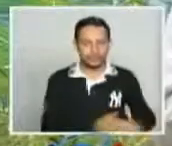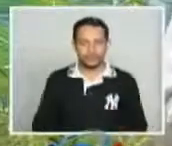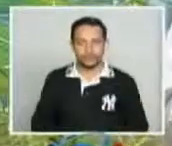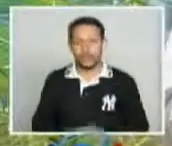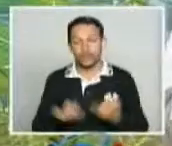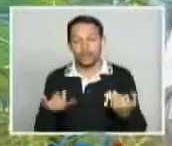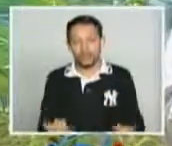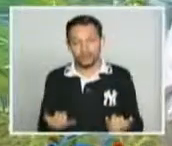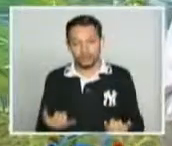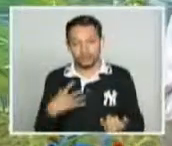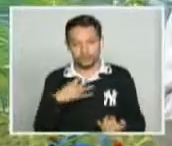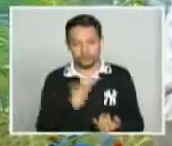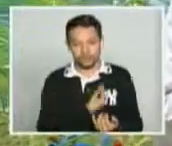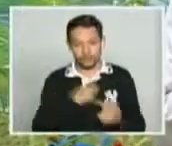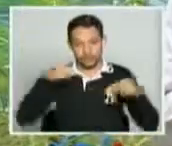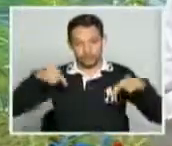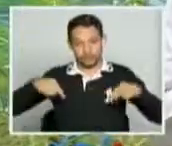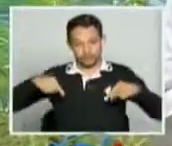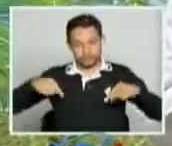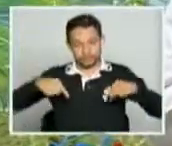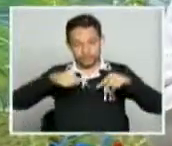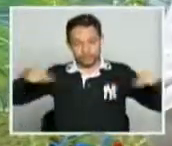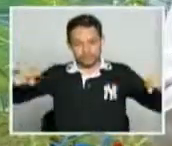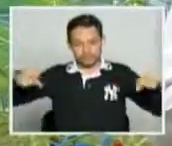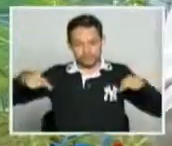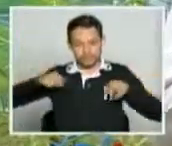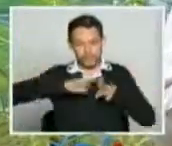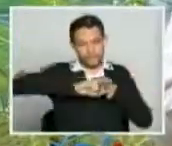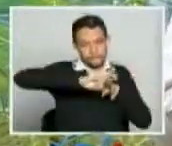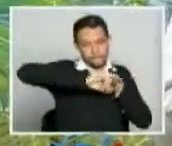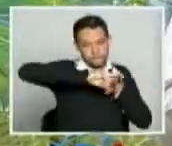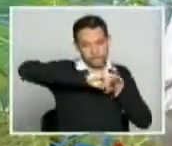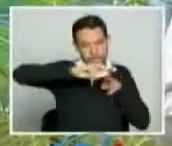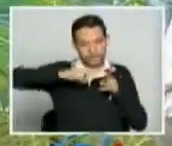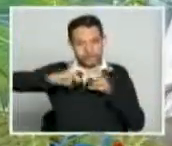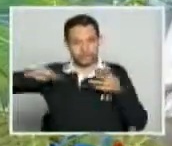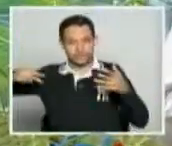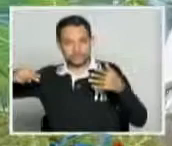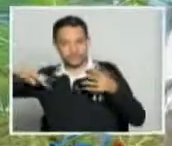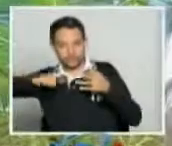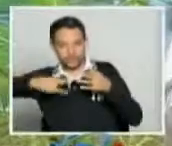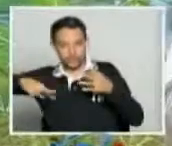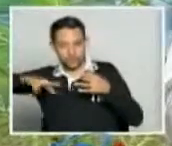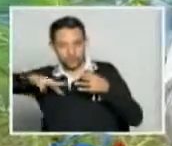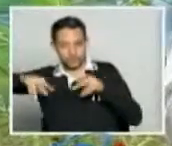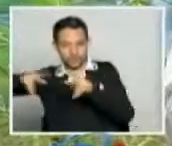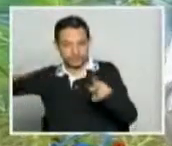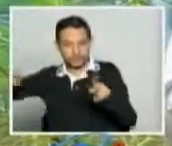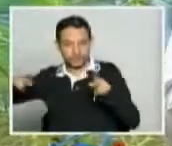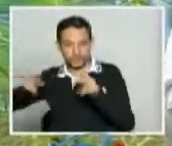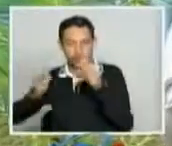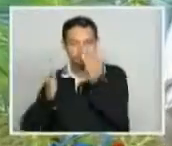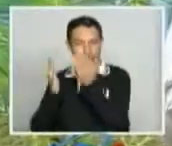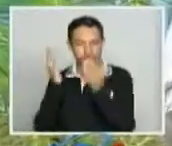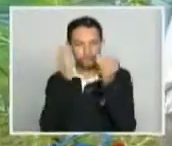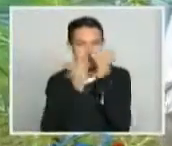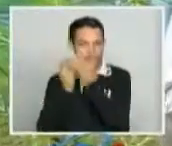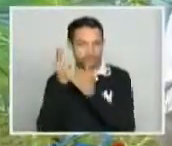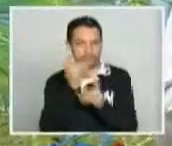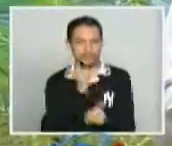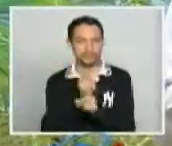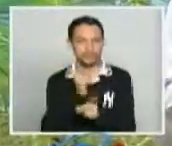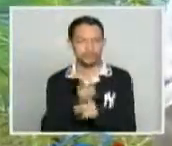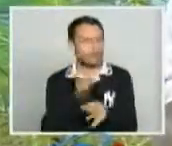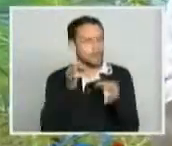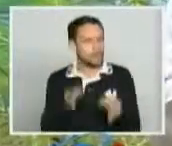nosotros hacemos en nuestros parques médicos unos exámenes preventivos y uno de ellos se